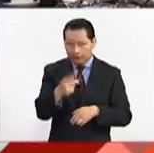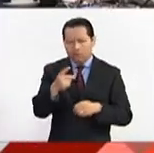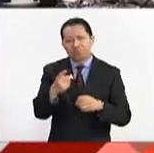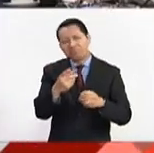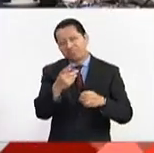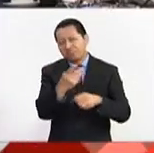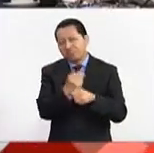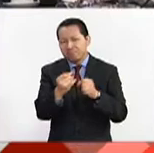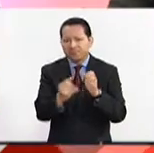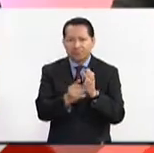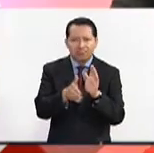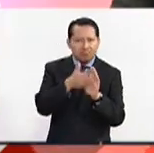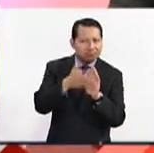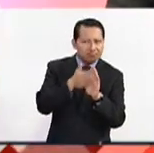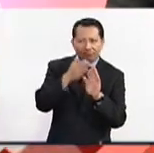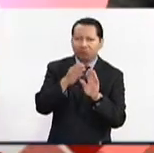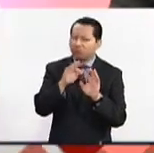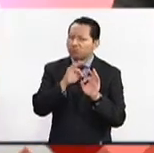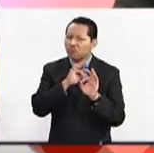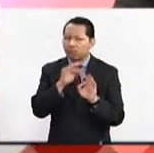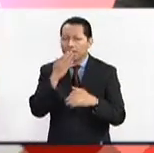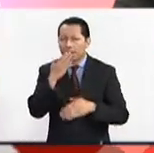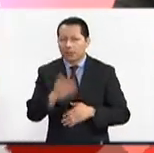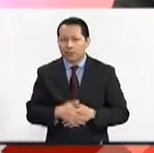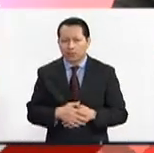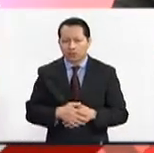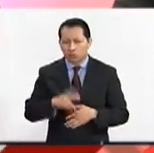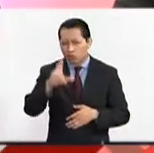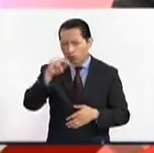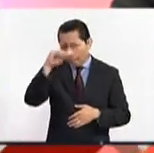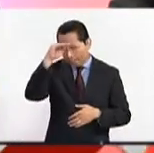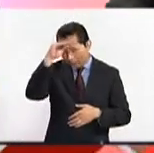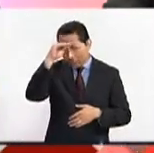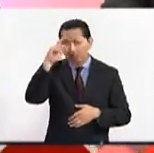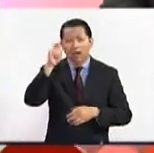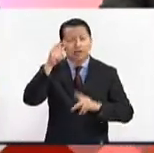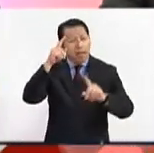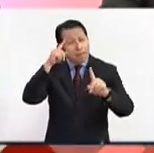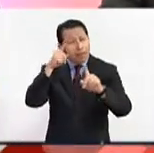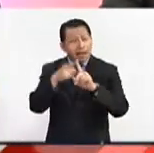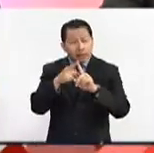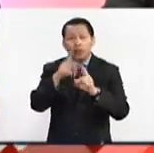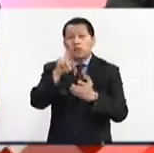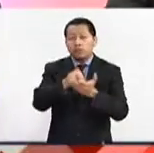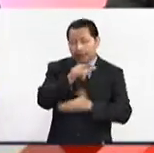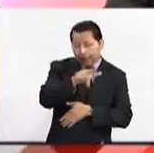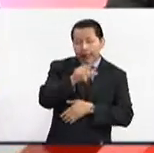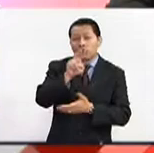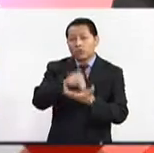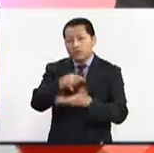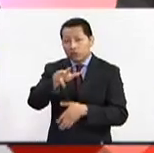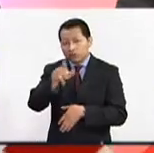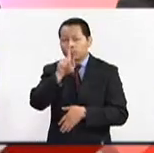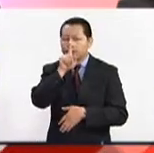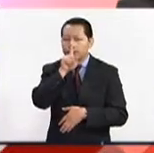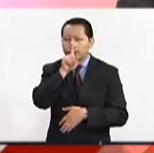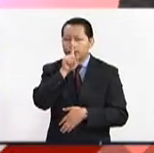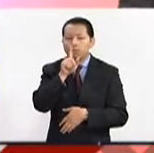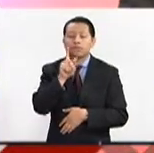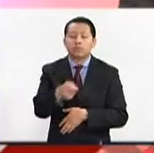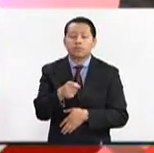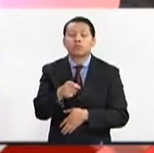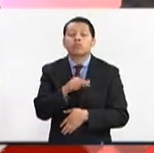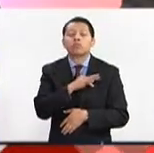un marco de estabilidad. No pensamos que esto vaya a afectar las metas ni del 17 ni del 18 y más bien